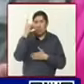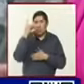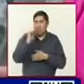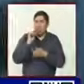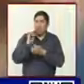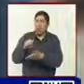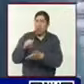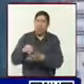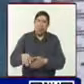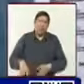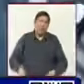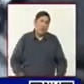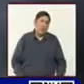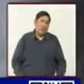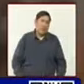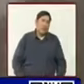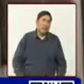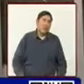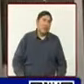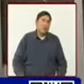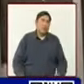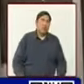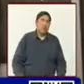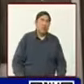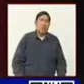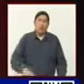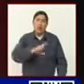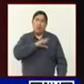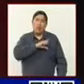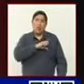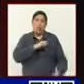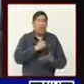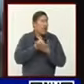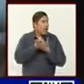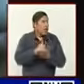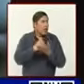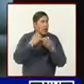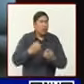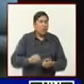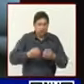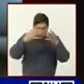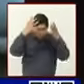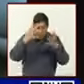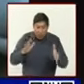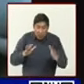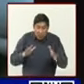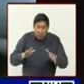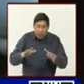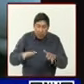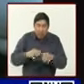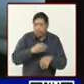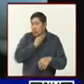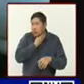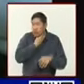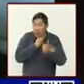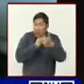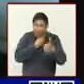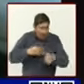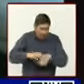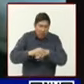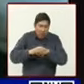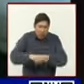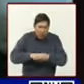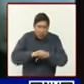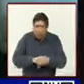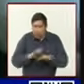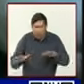Lotería Nacional. Los bomberos nos han ayudado de gran manera. a que se pueda él salvar, lo han